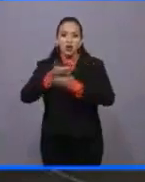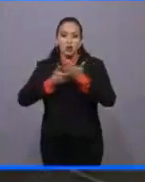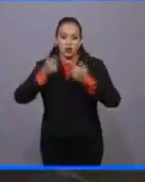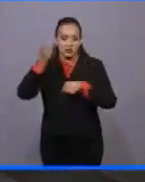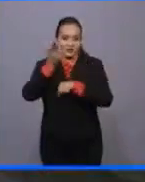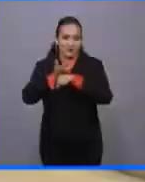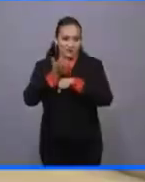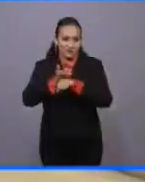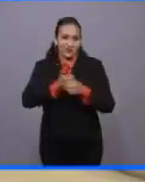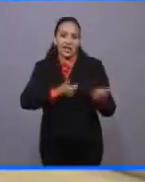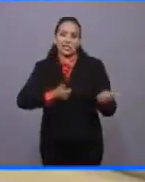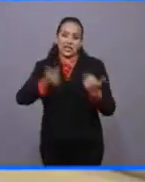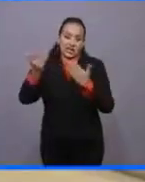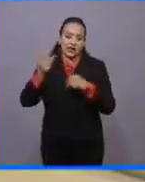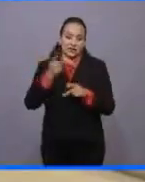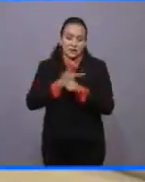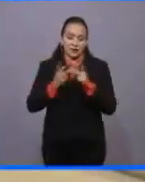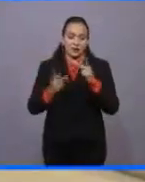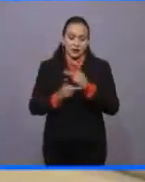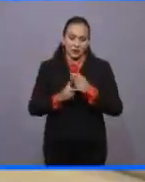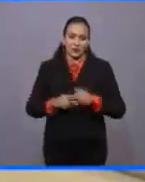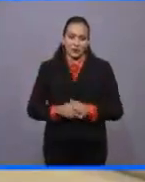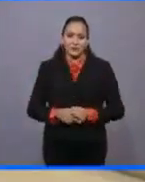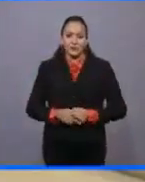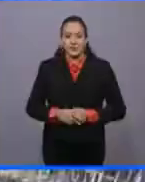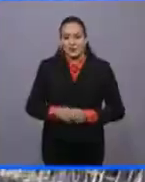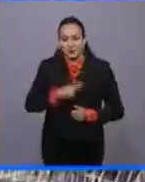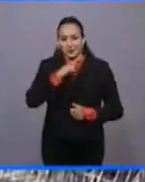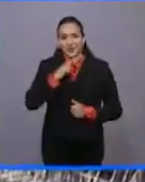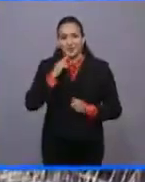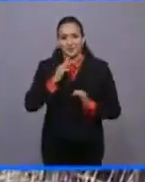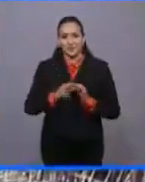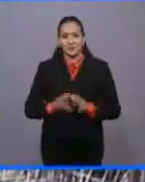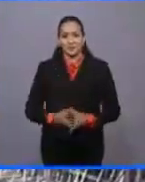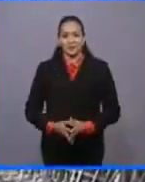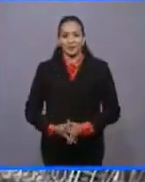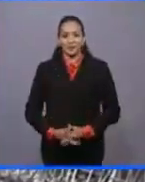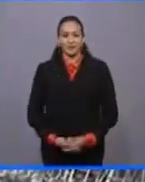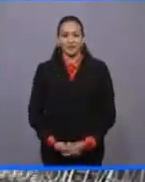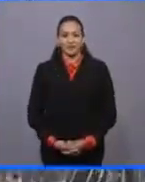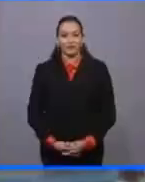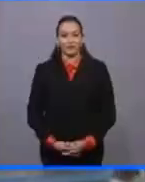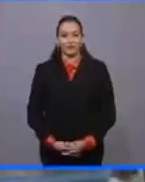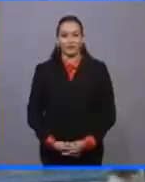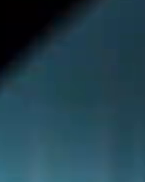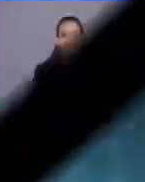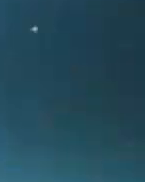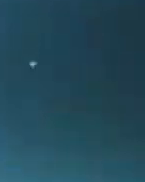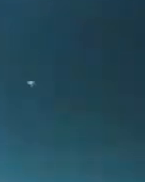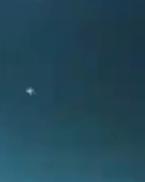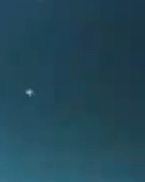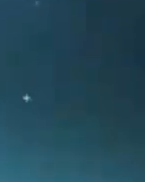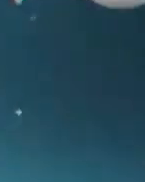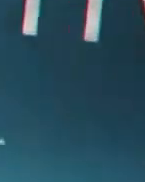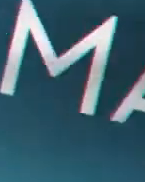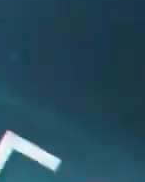Unión Americana. Para el canal del Poder Judicial de la Federación, Óscar González.